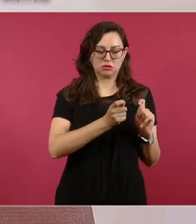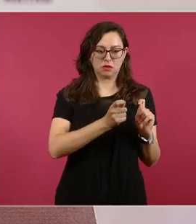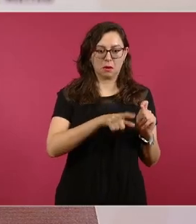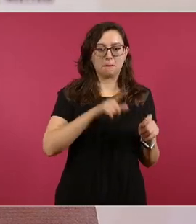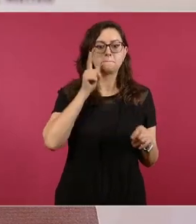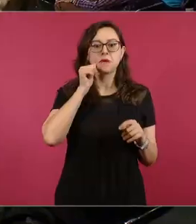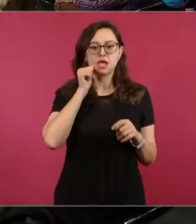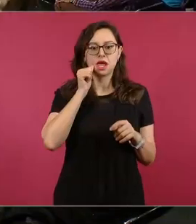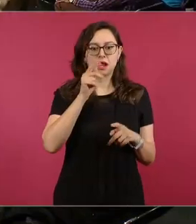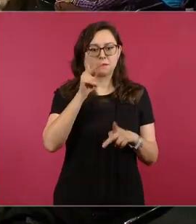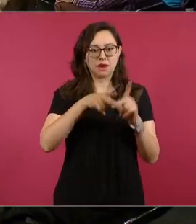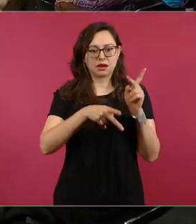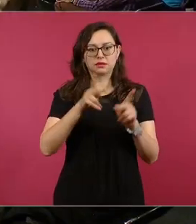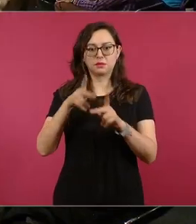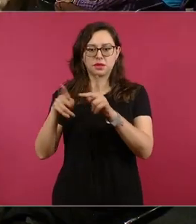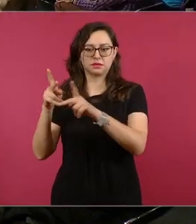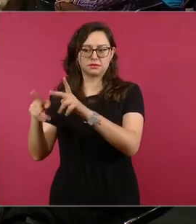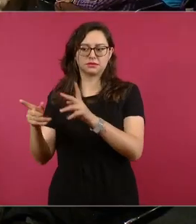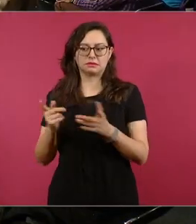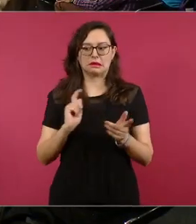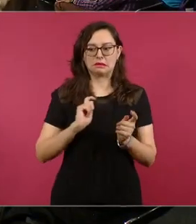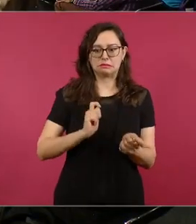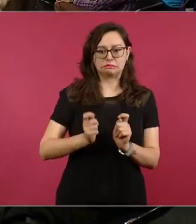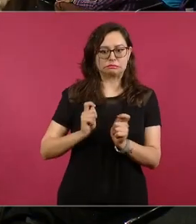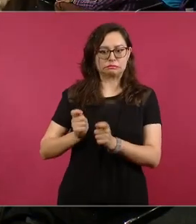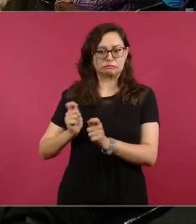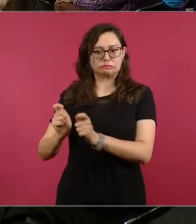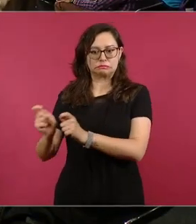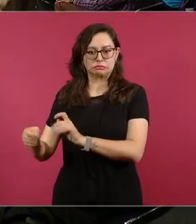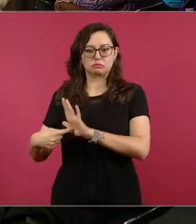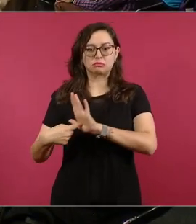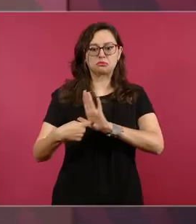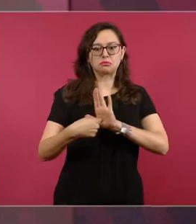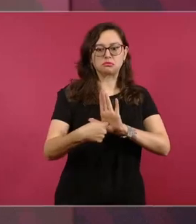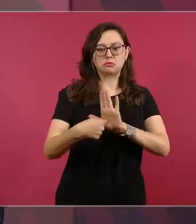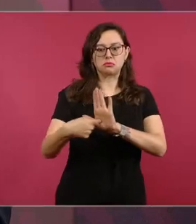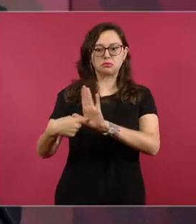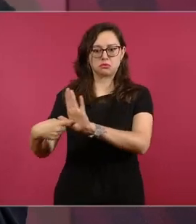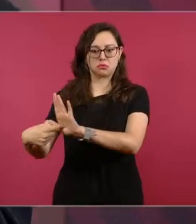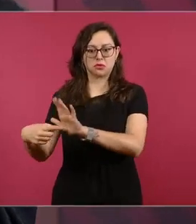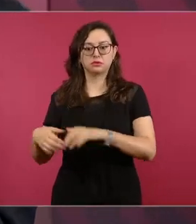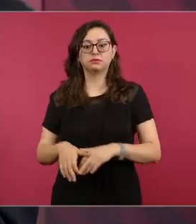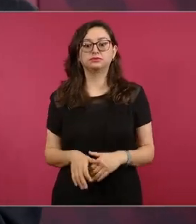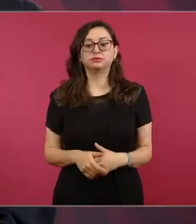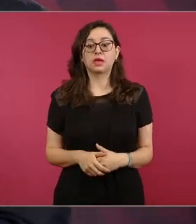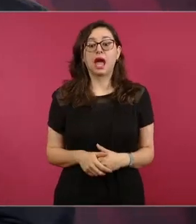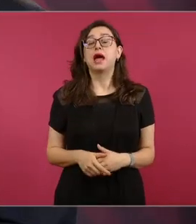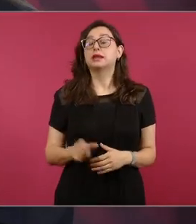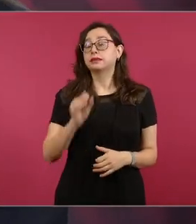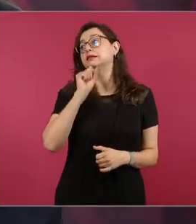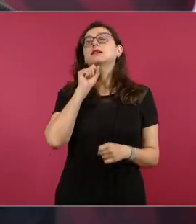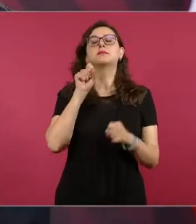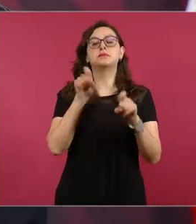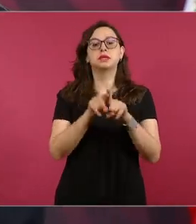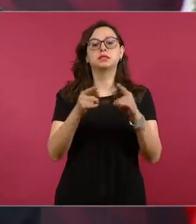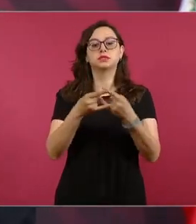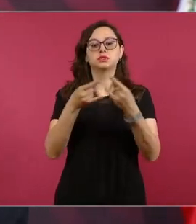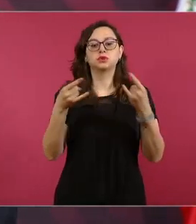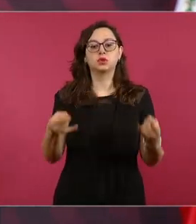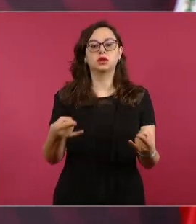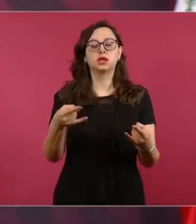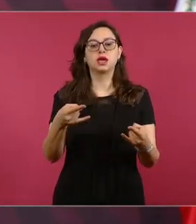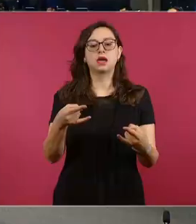Y hoy vamos a hablar del general Cárdenas, que tenemos que seguir adelante,